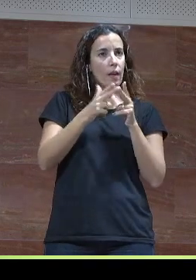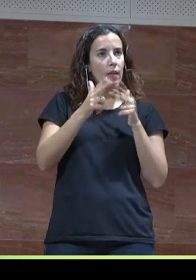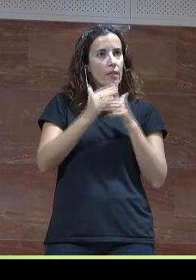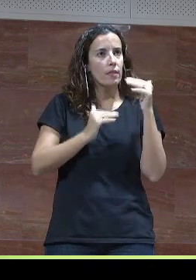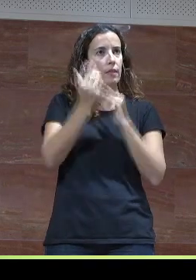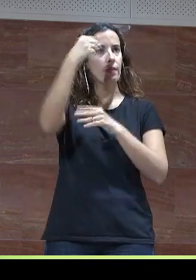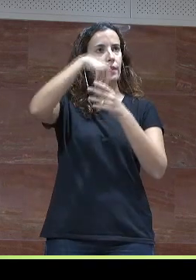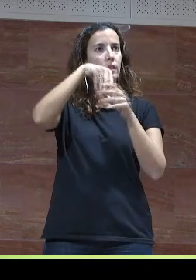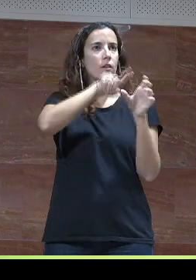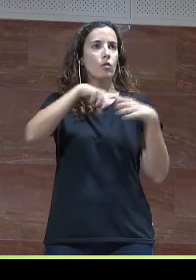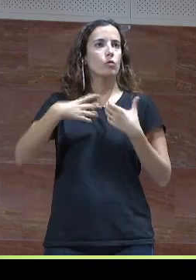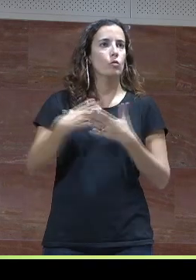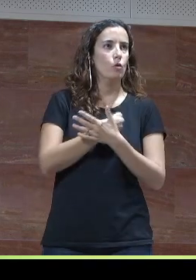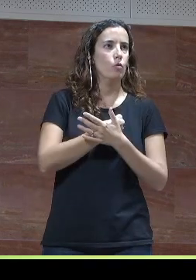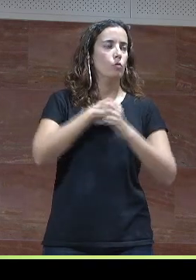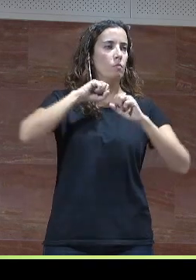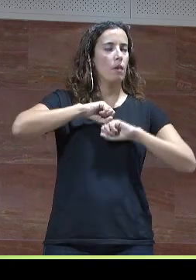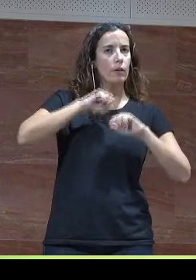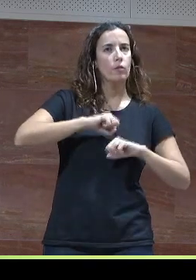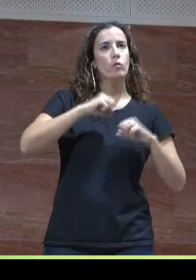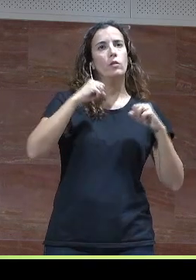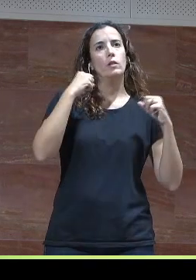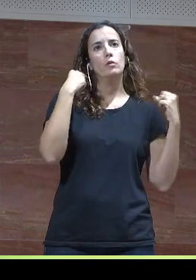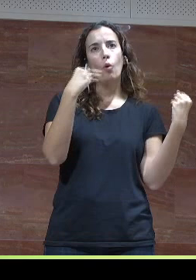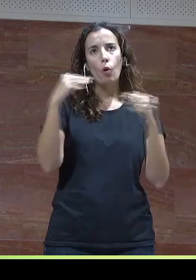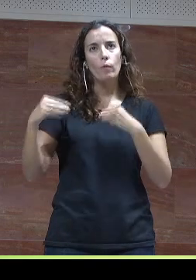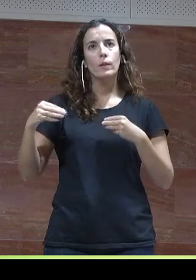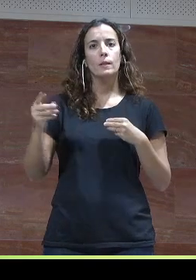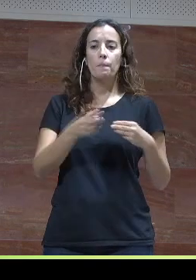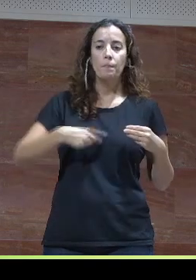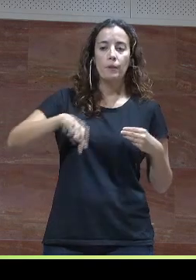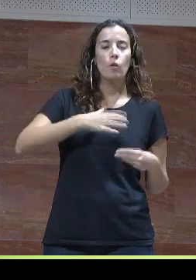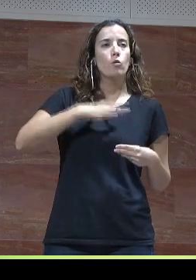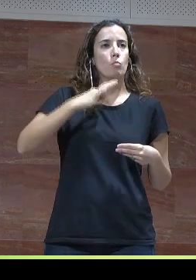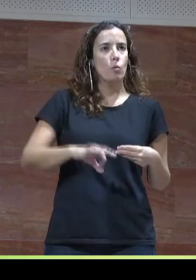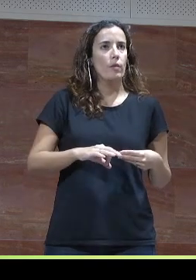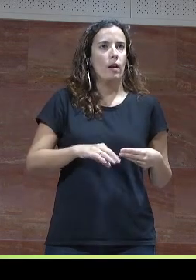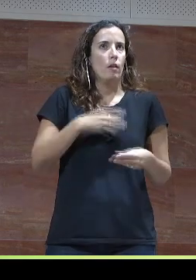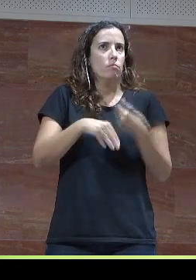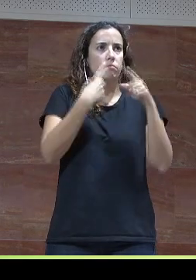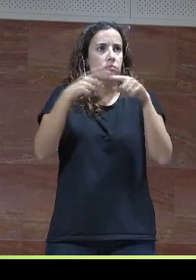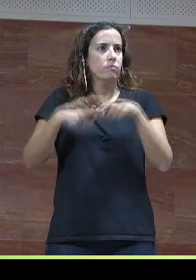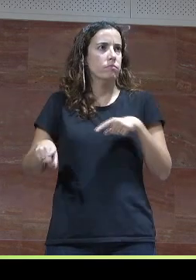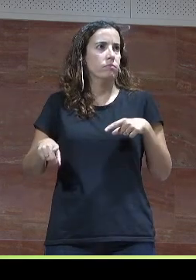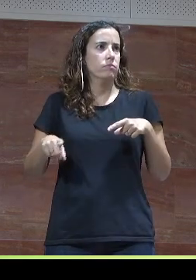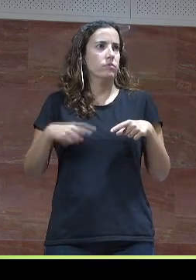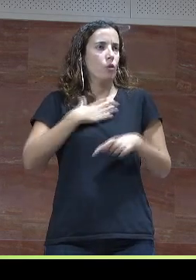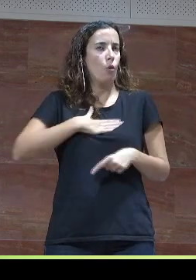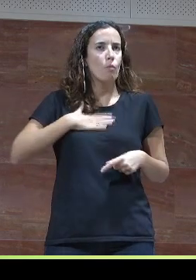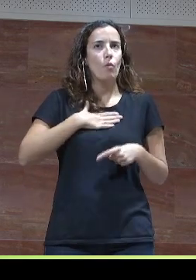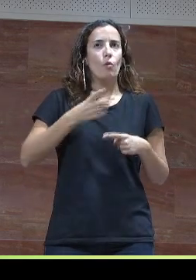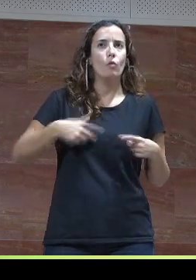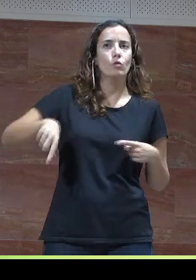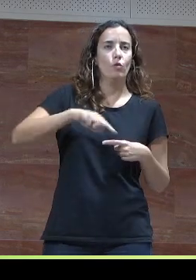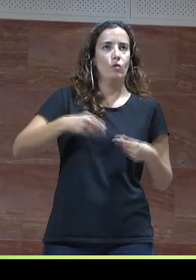que todos, los mayores y los jóvenes, nos podamos desenvolver de una manera buena, cómoda